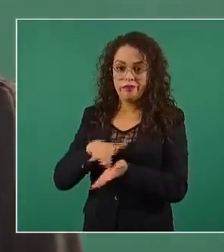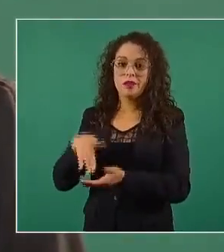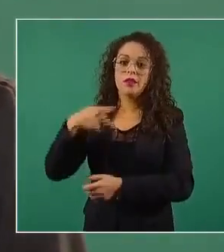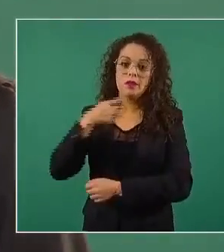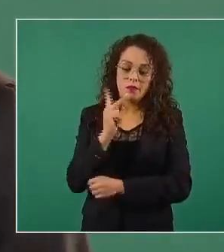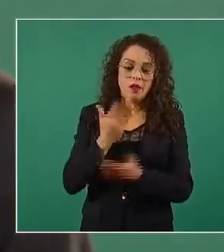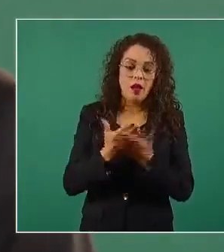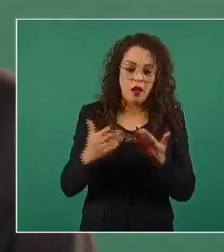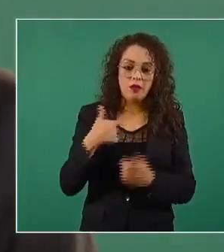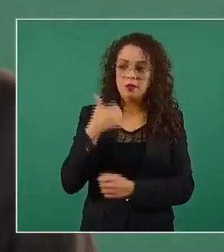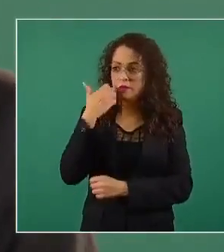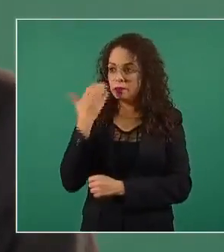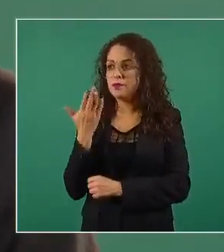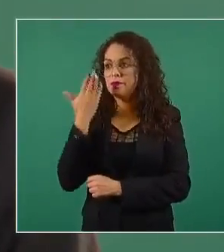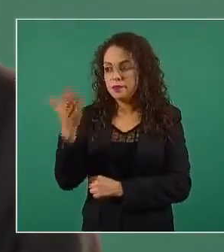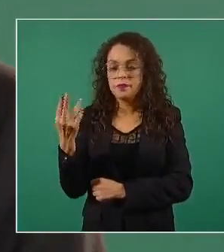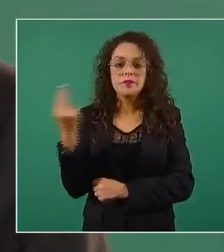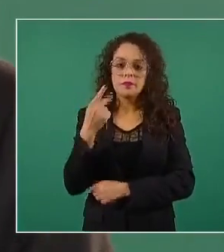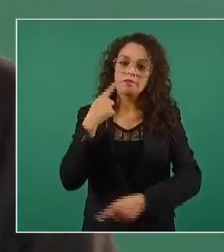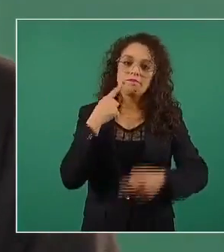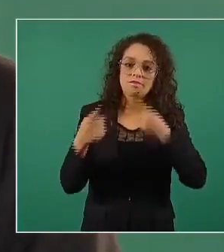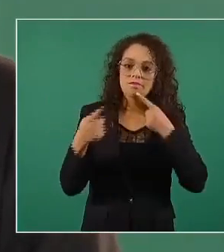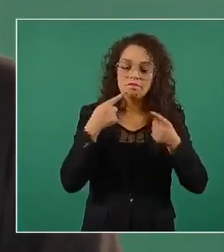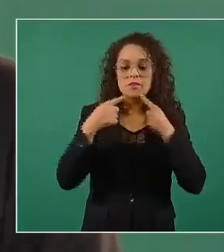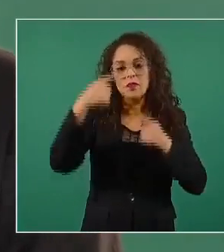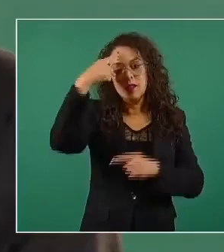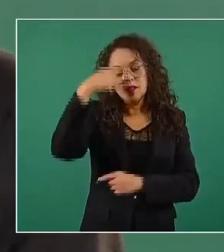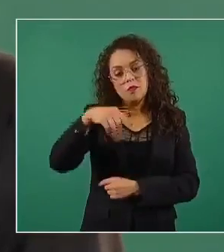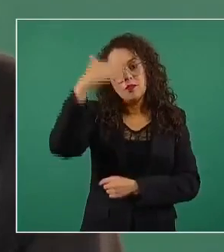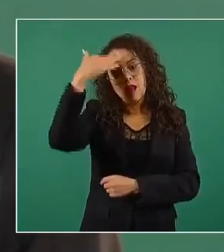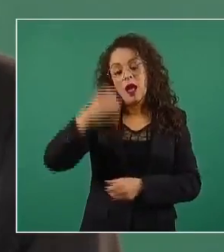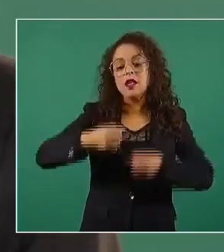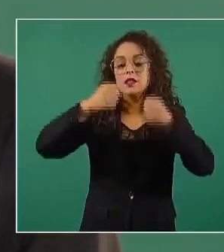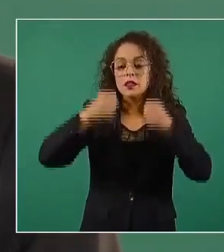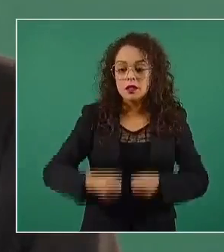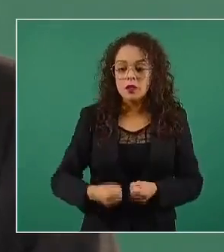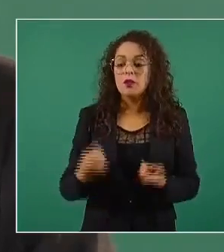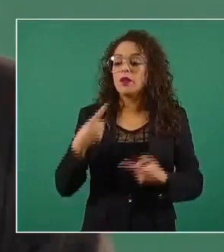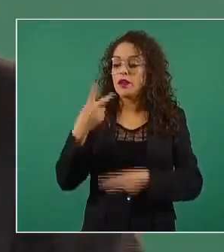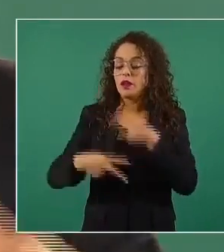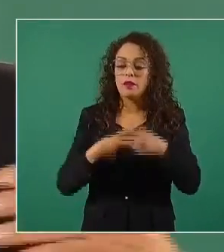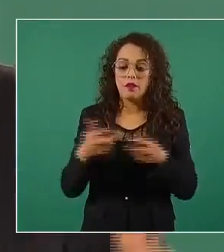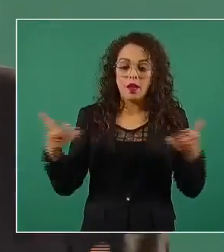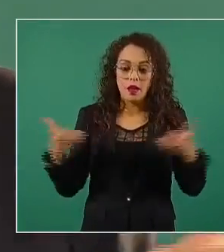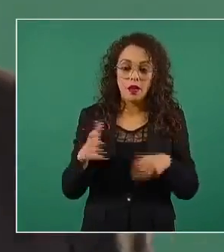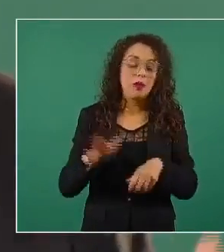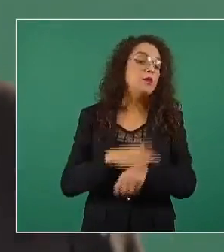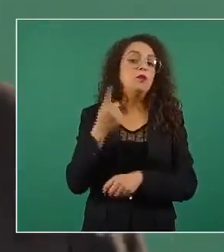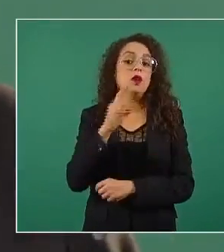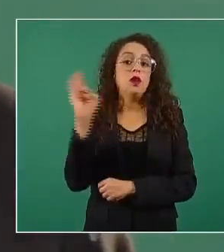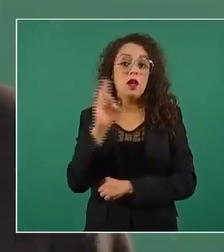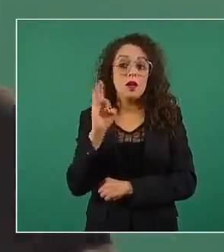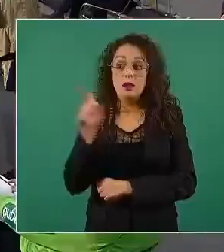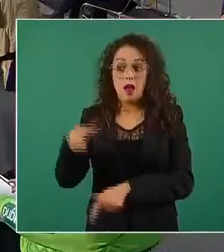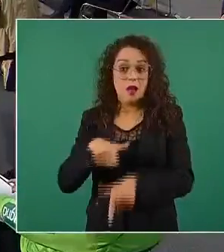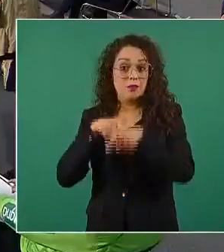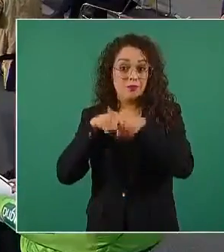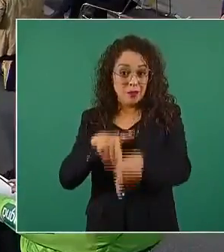pedirles que se resuelva el asunto, porque si van a haber esos amparos,